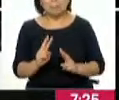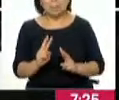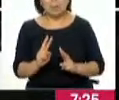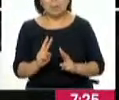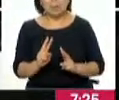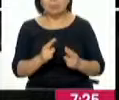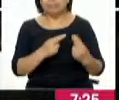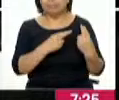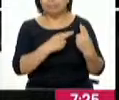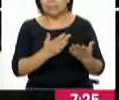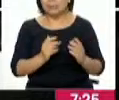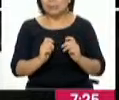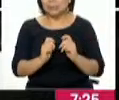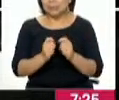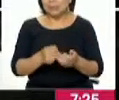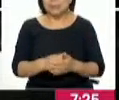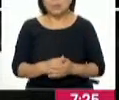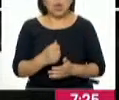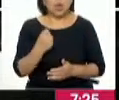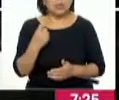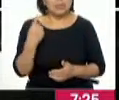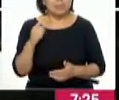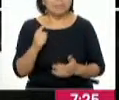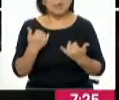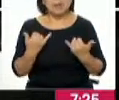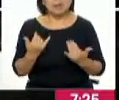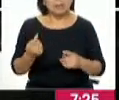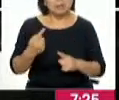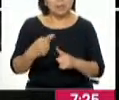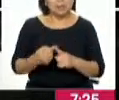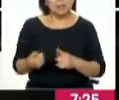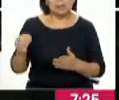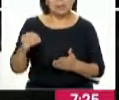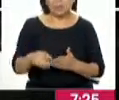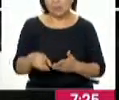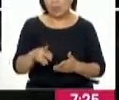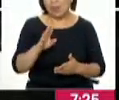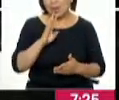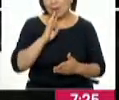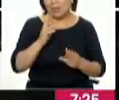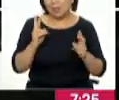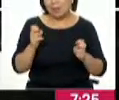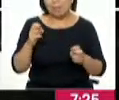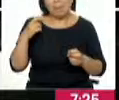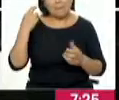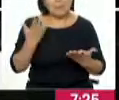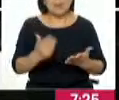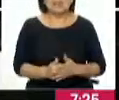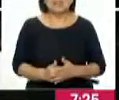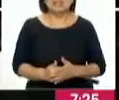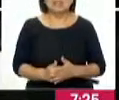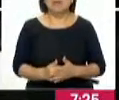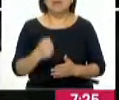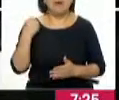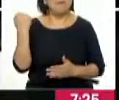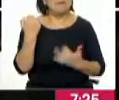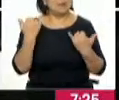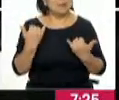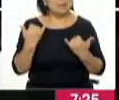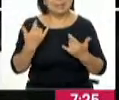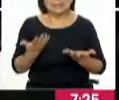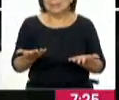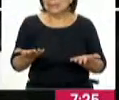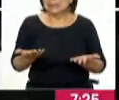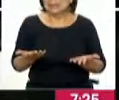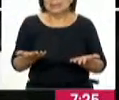el compromiso es la entrega de 11 millones. Esto se suma justamente a lo que tú mencionabas, el tema político, que también está muy fuerte aquí en el país y que